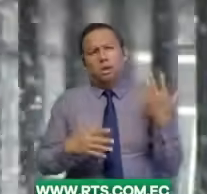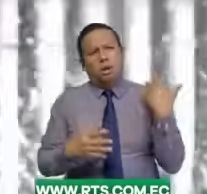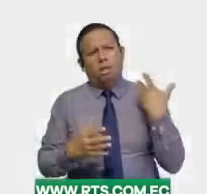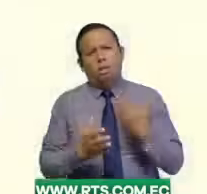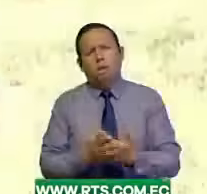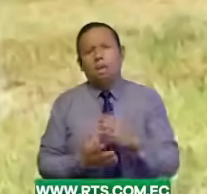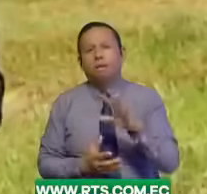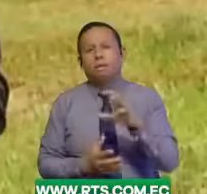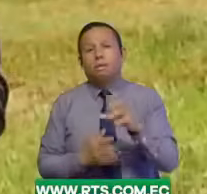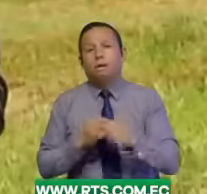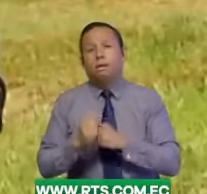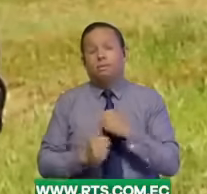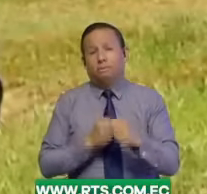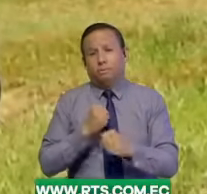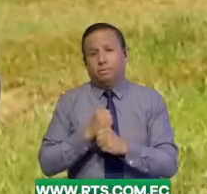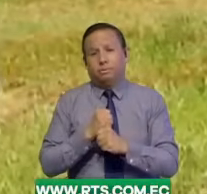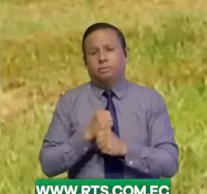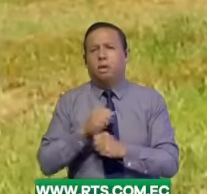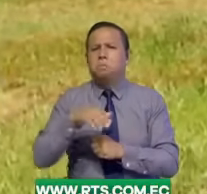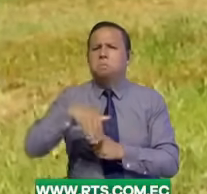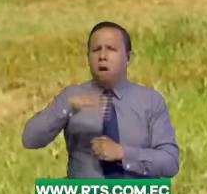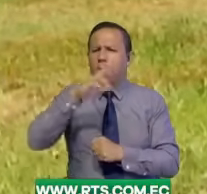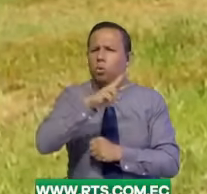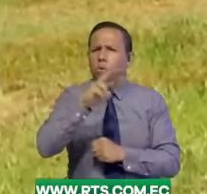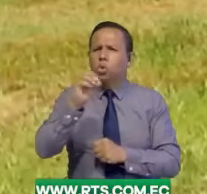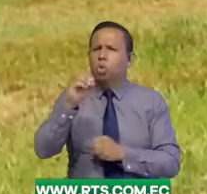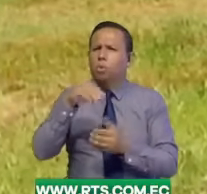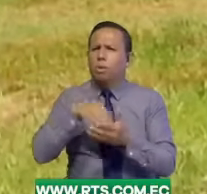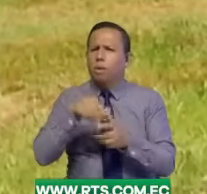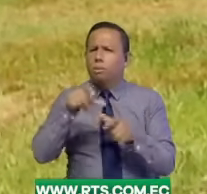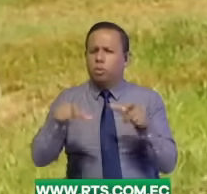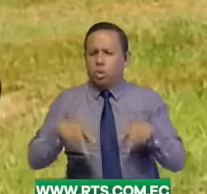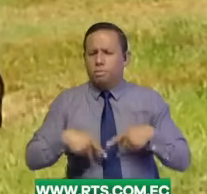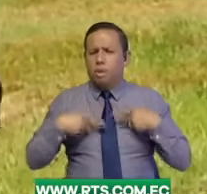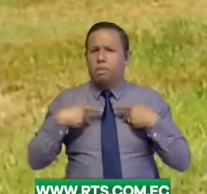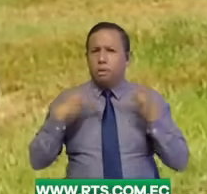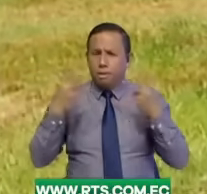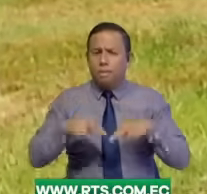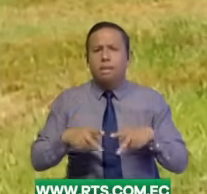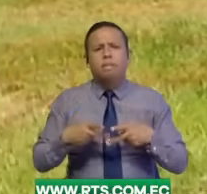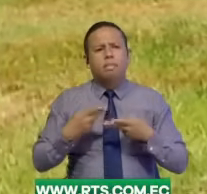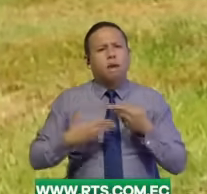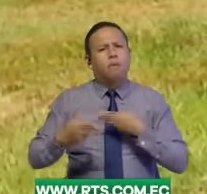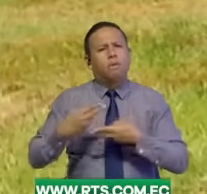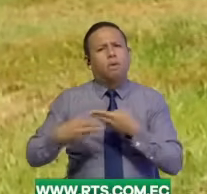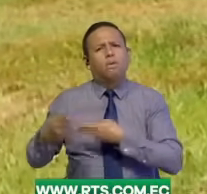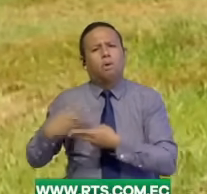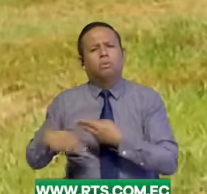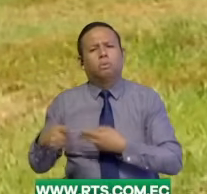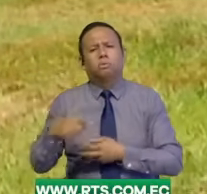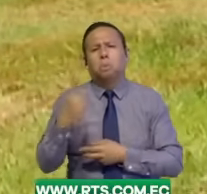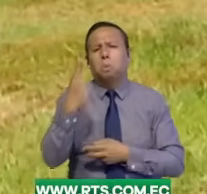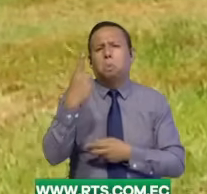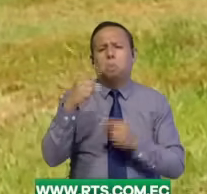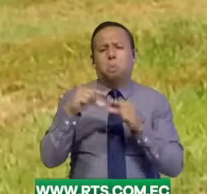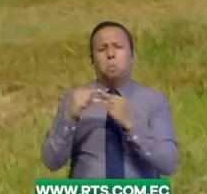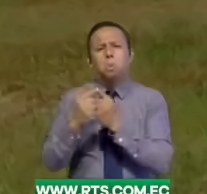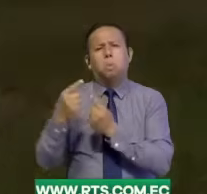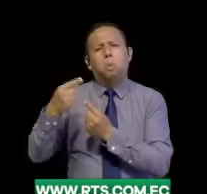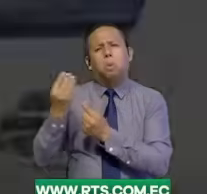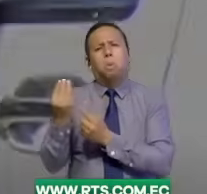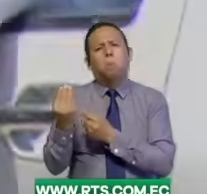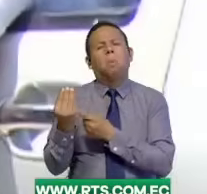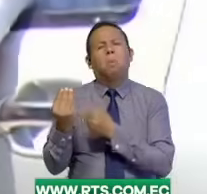años. De hecho, hay más de 200.000 habitantes y miles de negocios que solo cuentan con una UPC en La